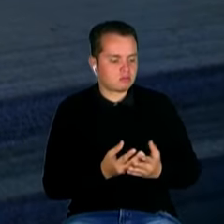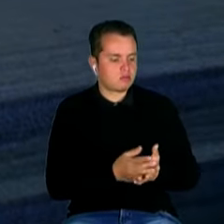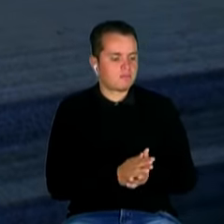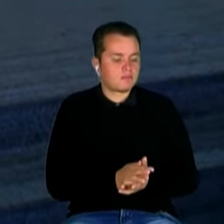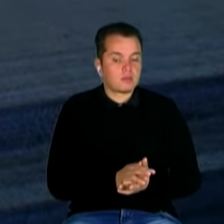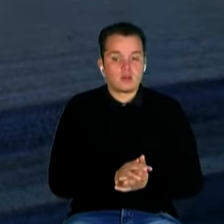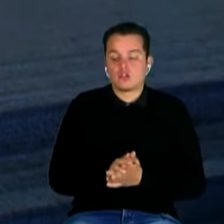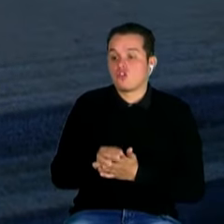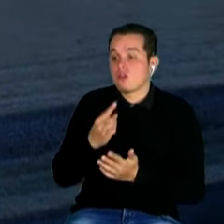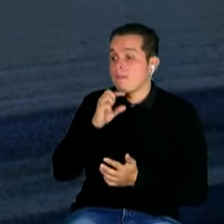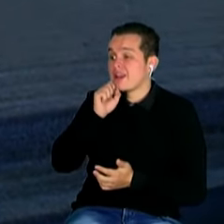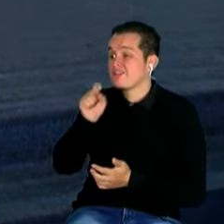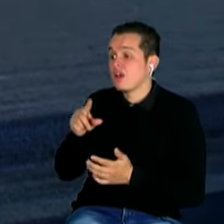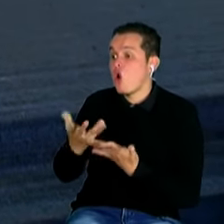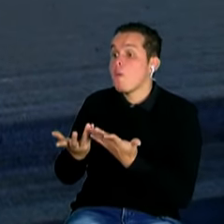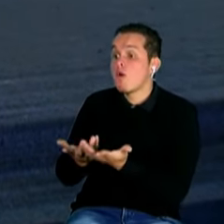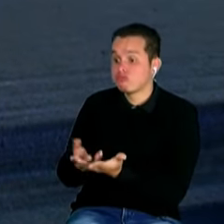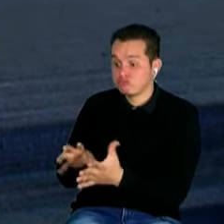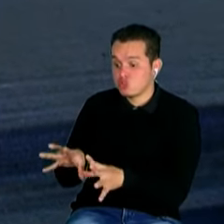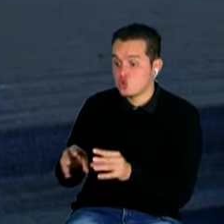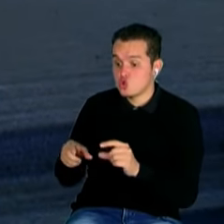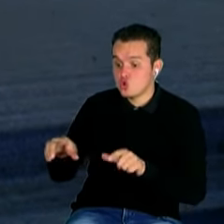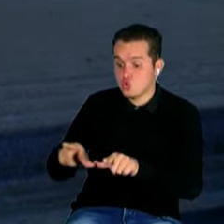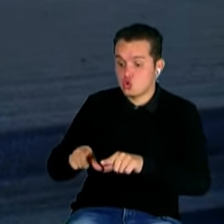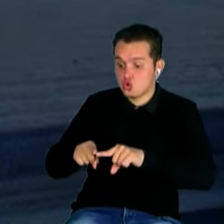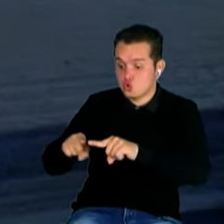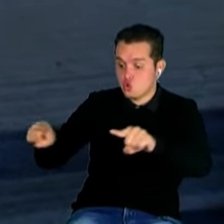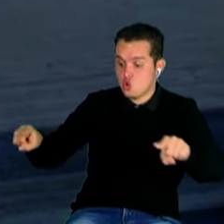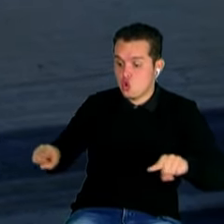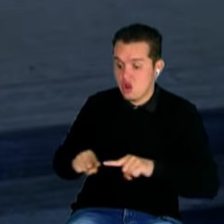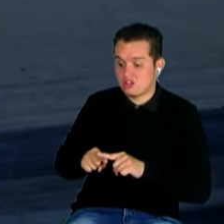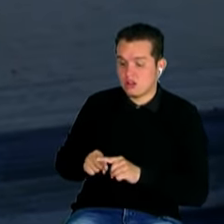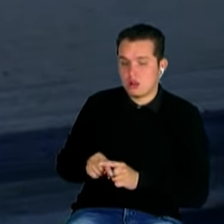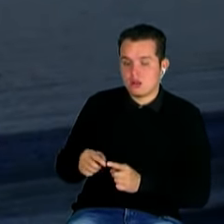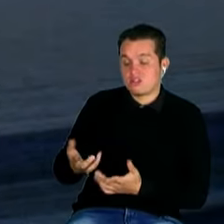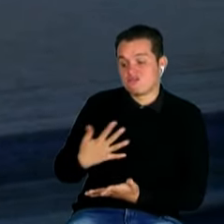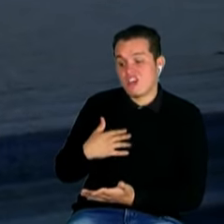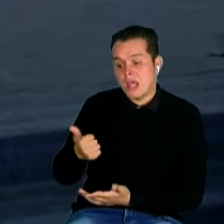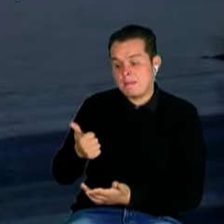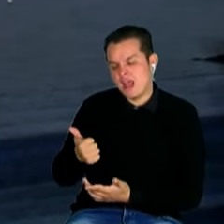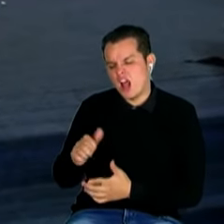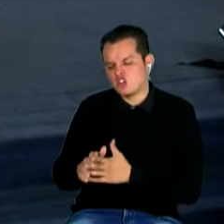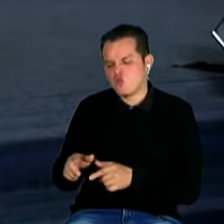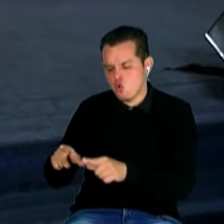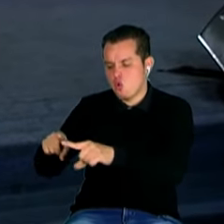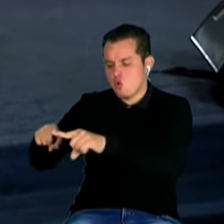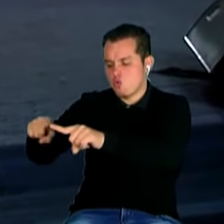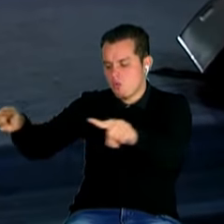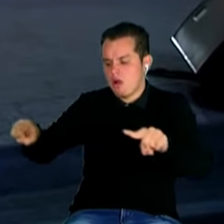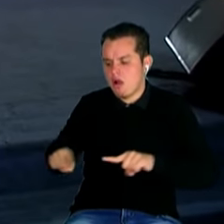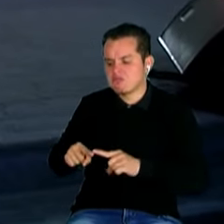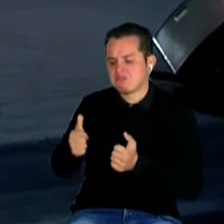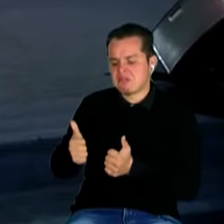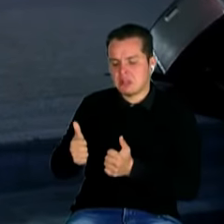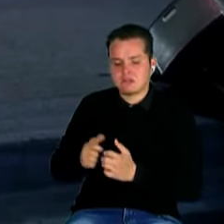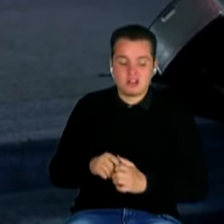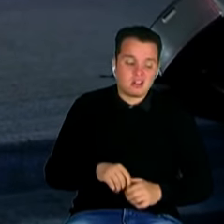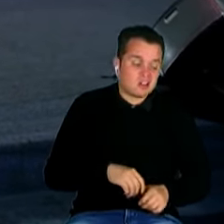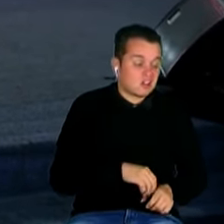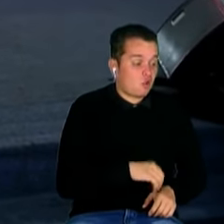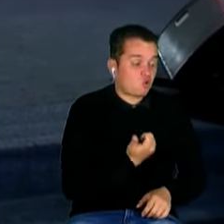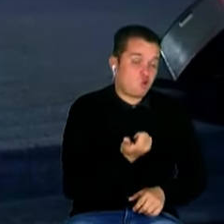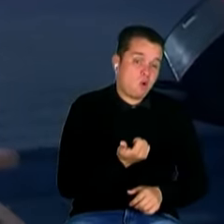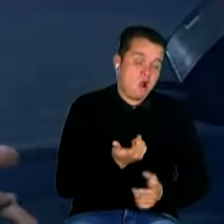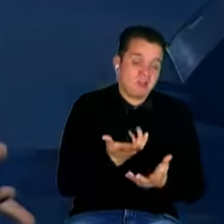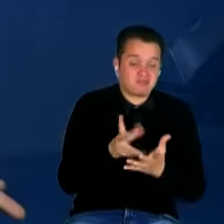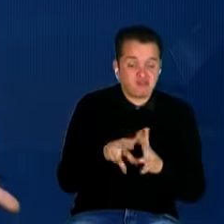cómo le fue en el sortis? Y el uno decía: no, a mí me fue bien, me tocó un buen lote. Y al otro: no, a mí me fue re mal,